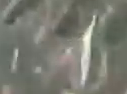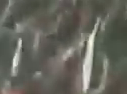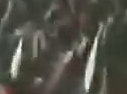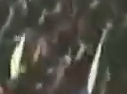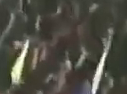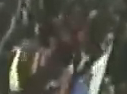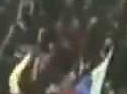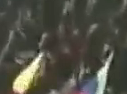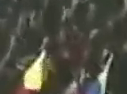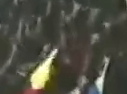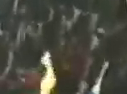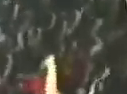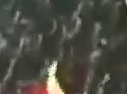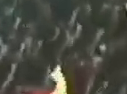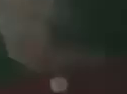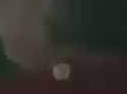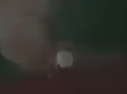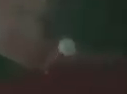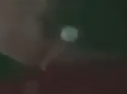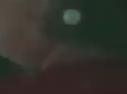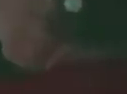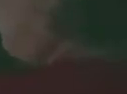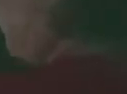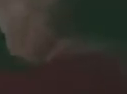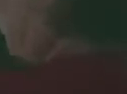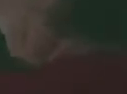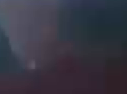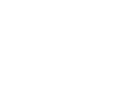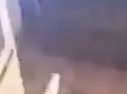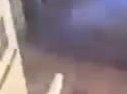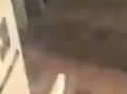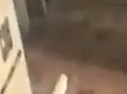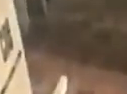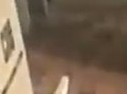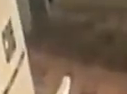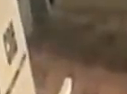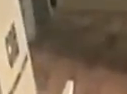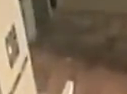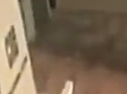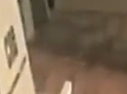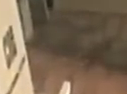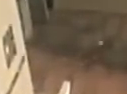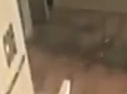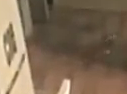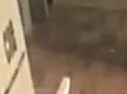el pueblo más grande de América y hoy lo han demostrado, hermano.